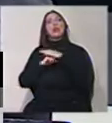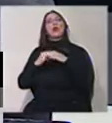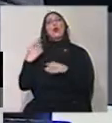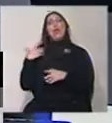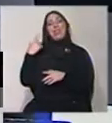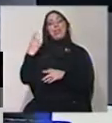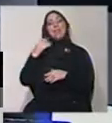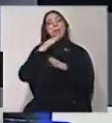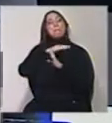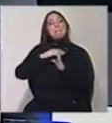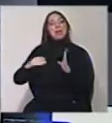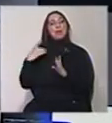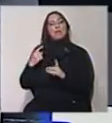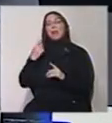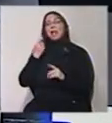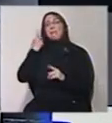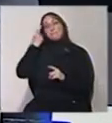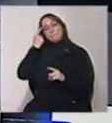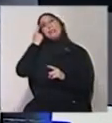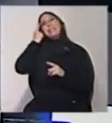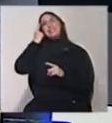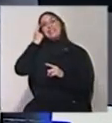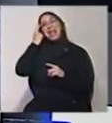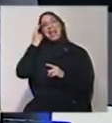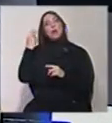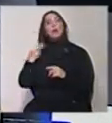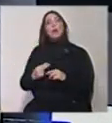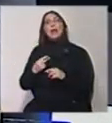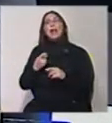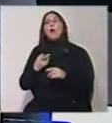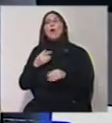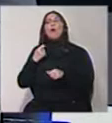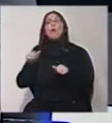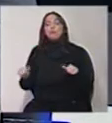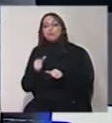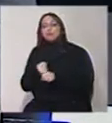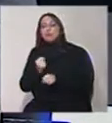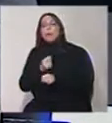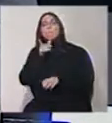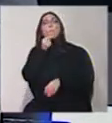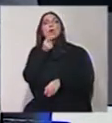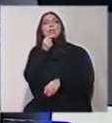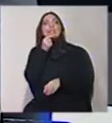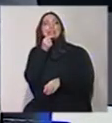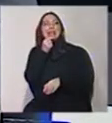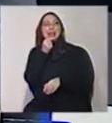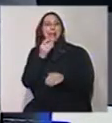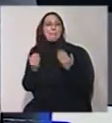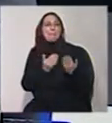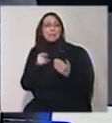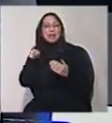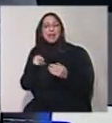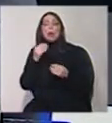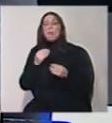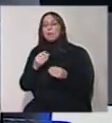se le ocurrió la peregrina idea de aceptar funciones policiales para las Fuerzas Armadas en tanto y en cuanto tenían